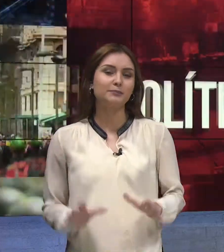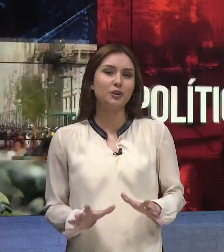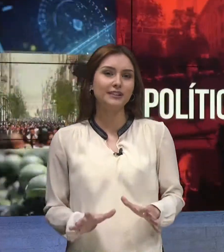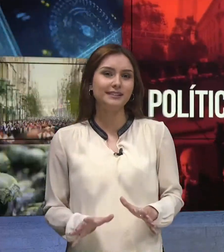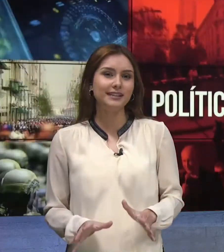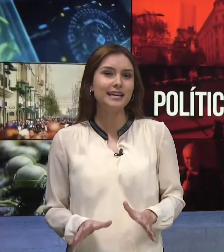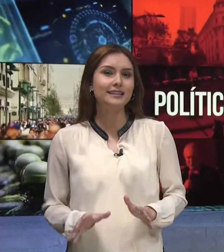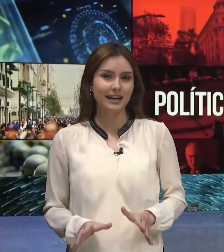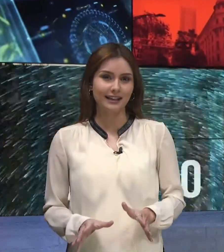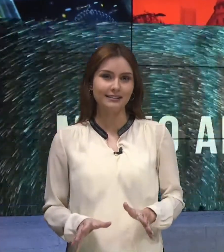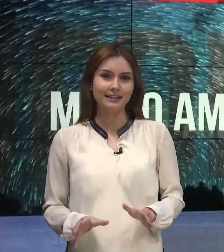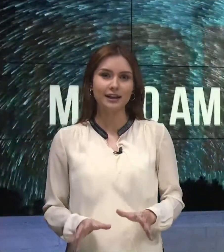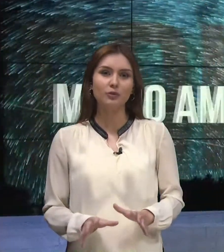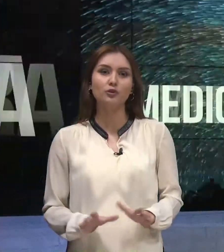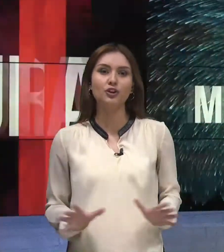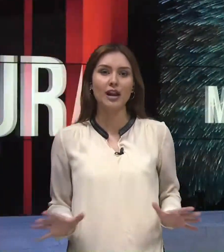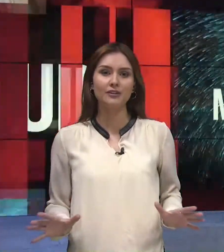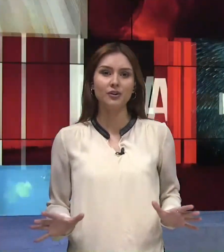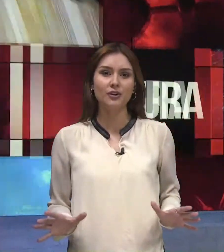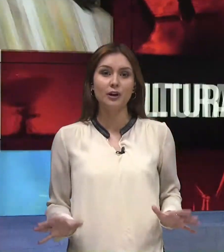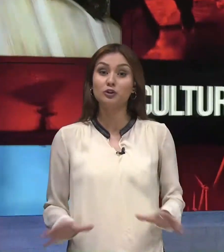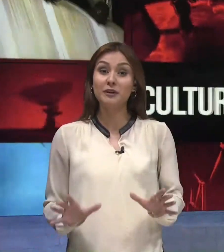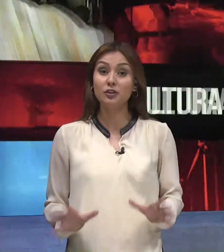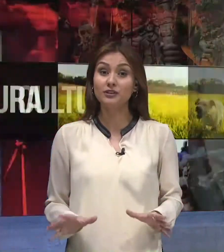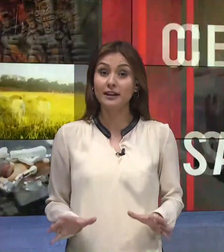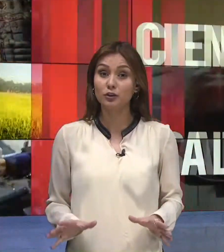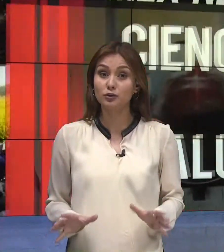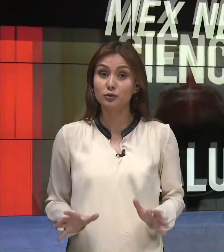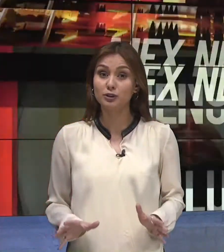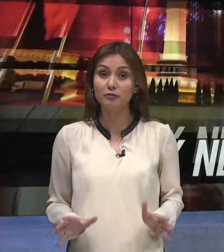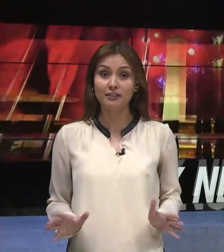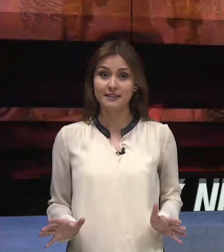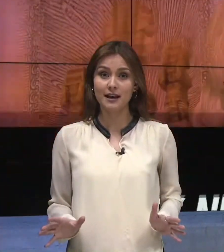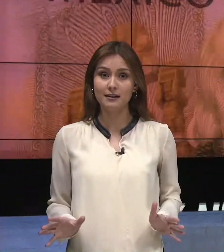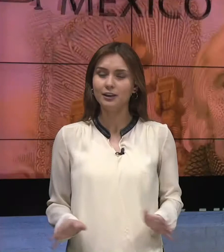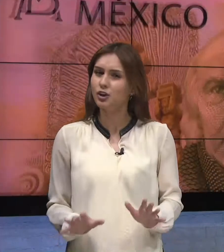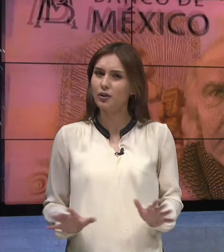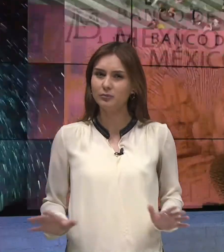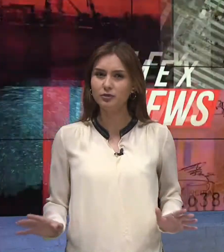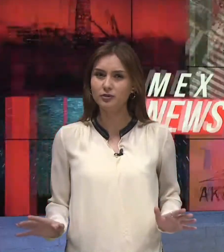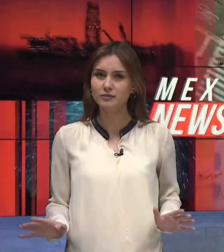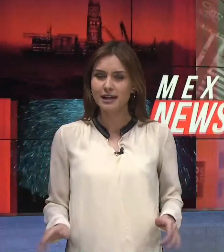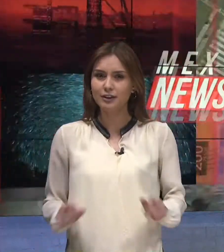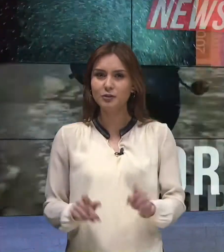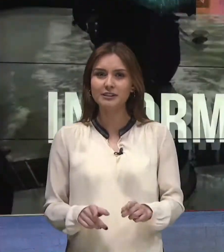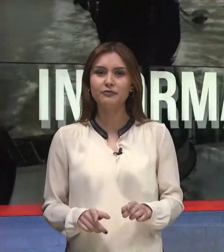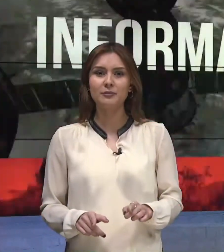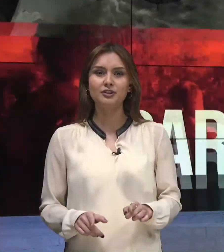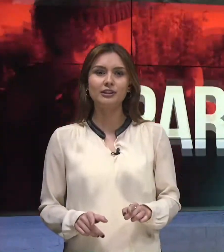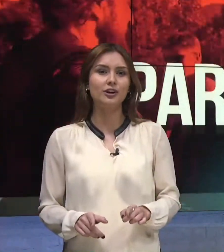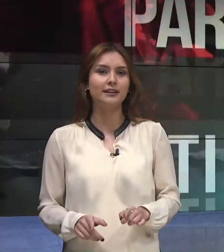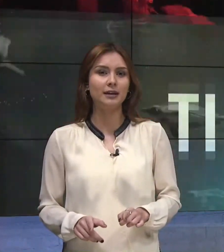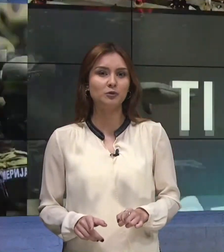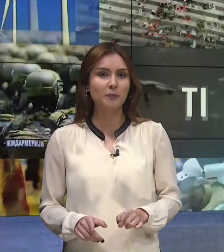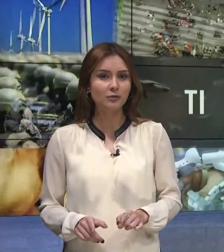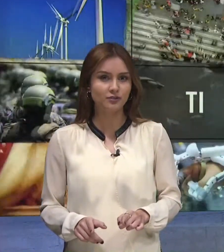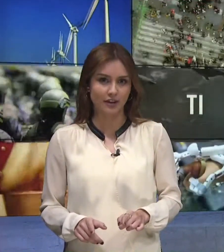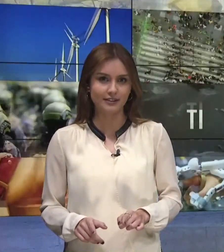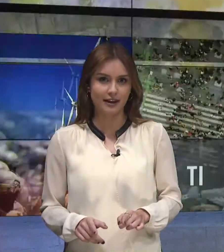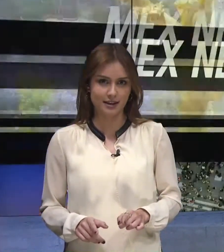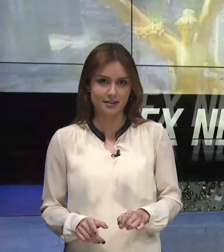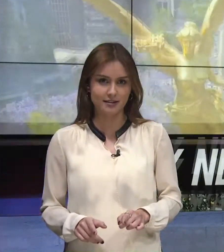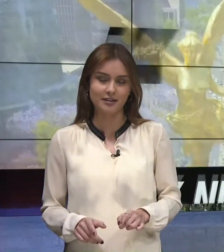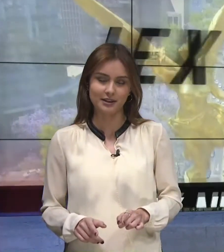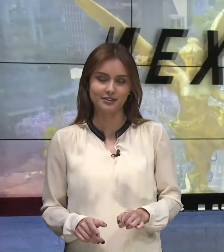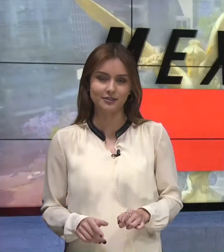las prótesis digitales están revolucionando los métodos de reconstrucción facial en todo el mundo estoy más información es lo que tenemos para